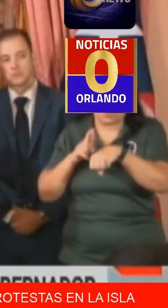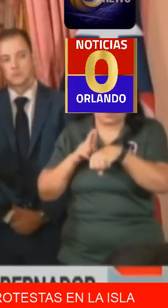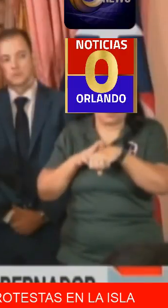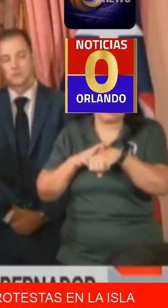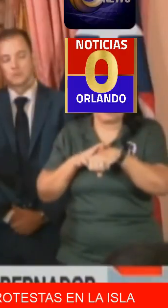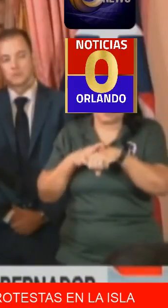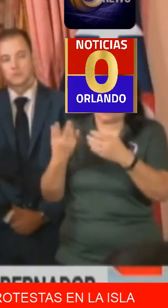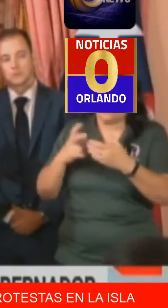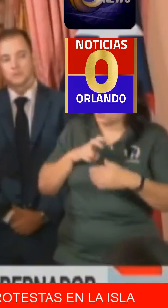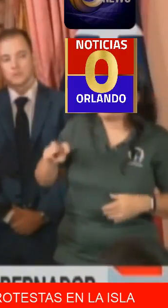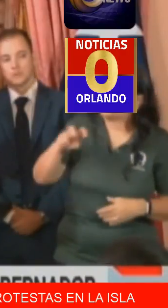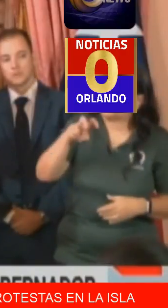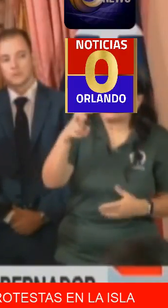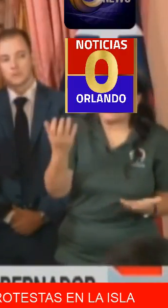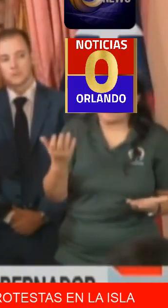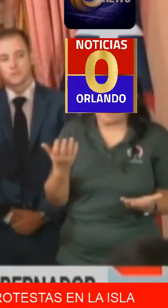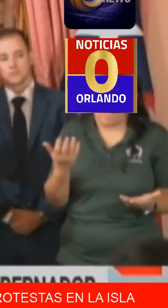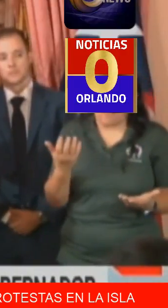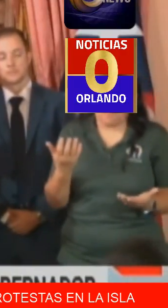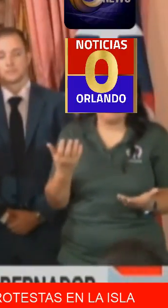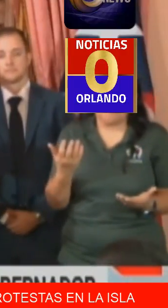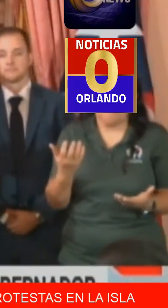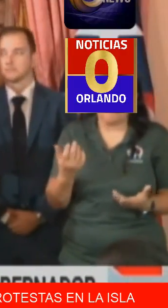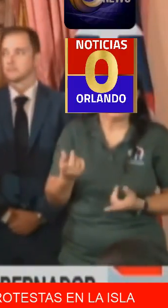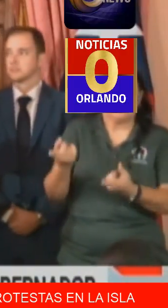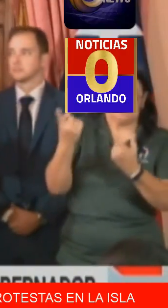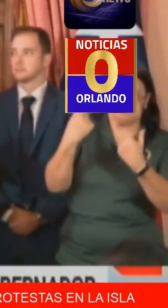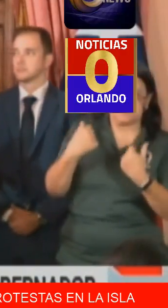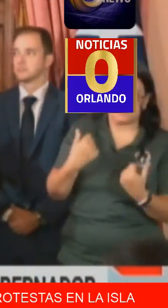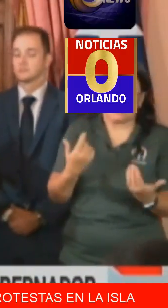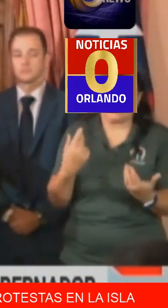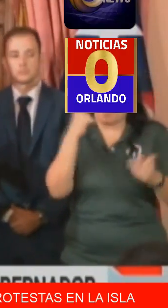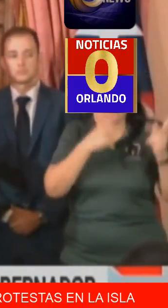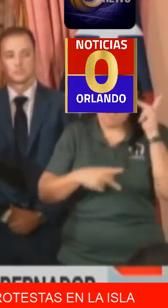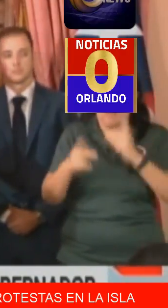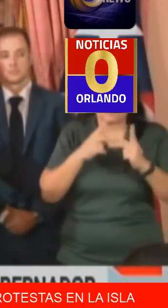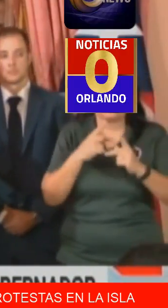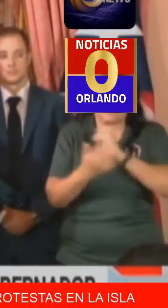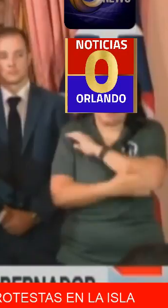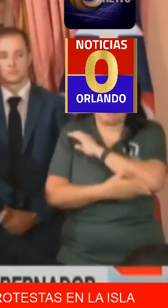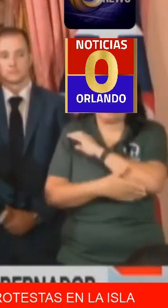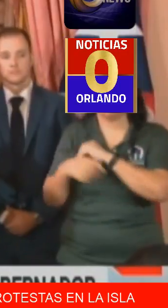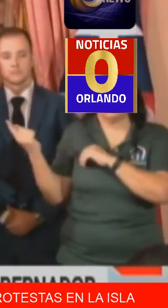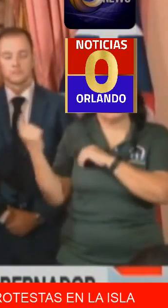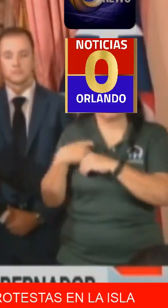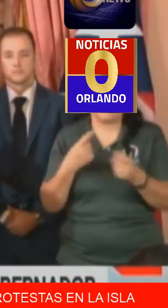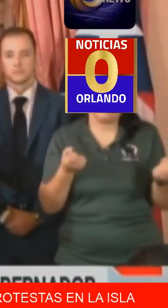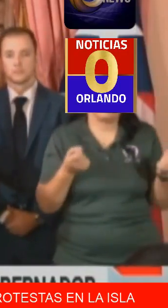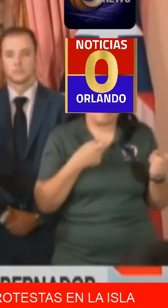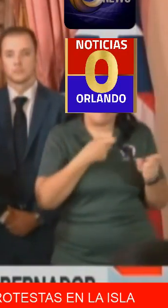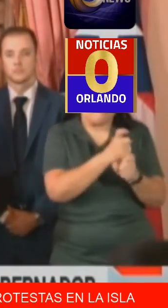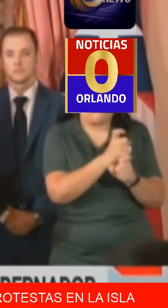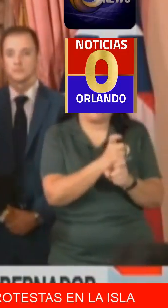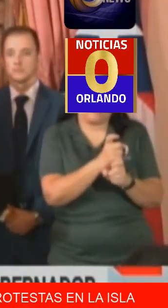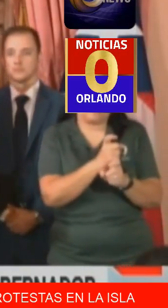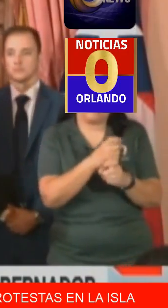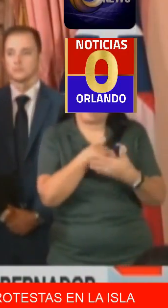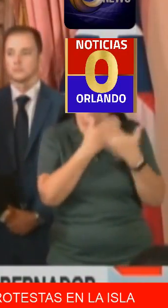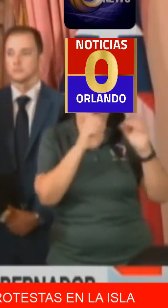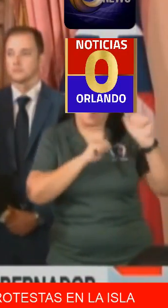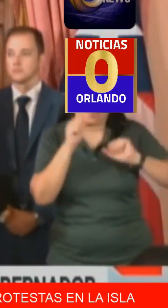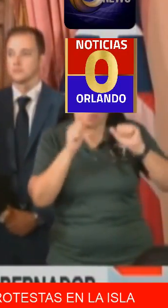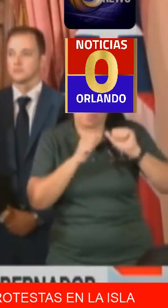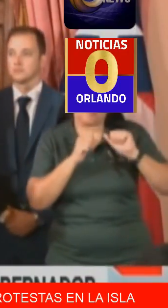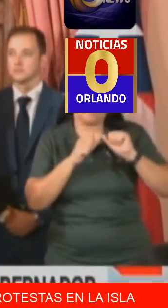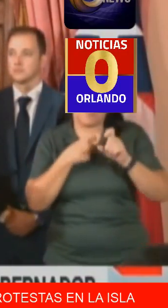llegada de turistas, que podría afectar incluso. No hay duda, esto afecta. ¿Verdad?